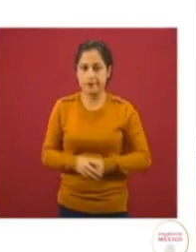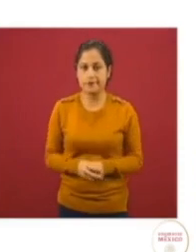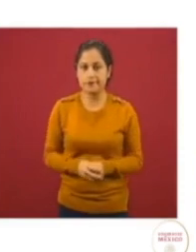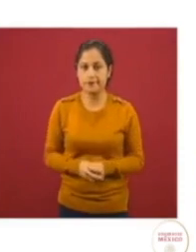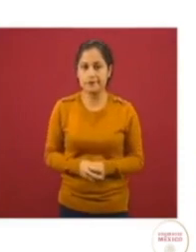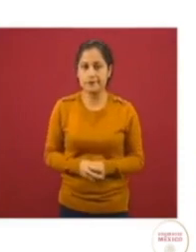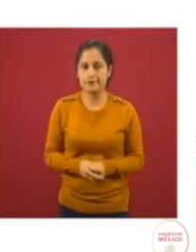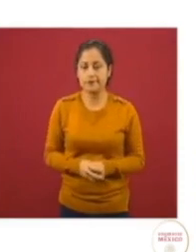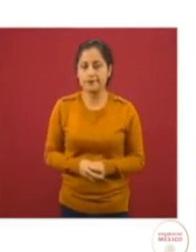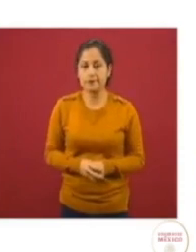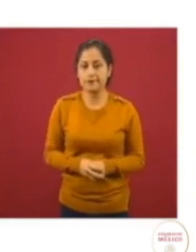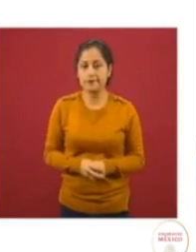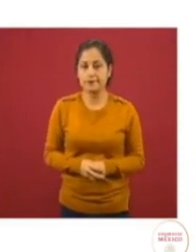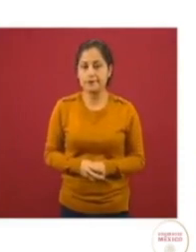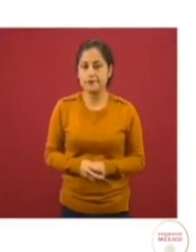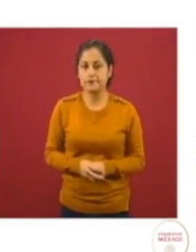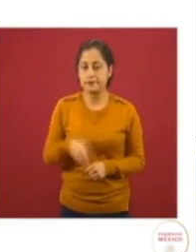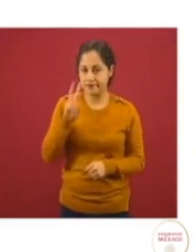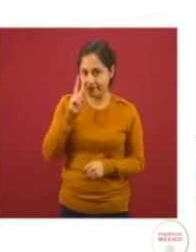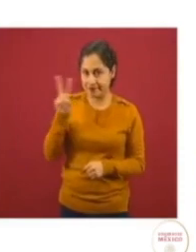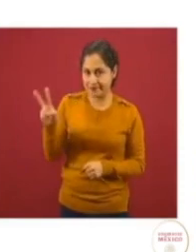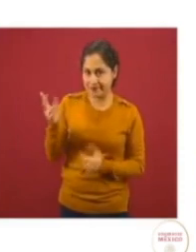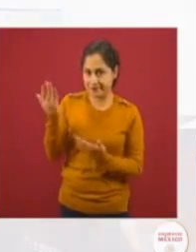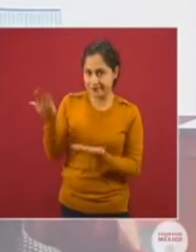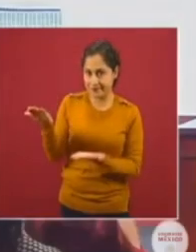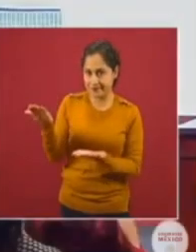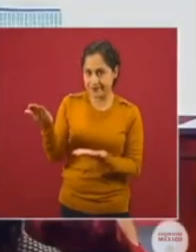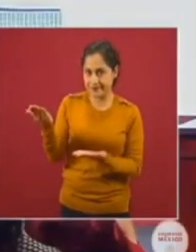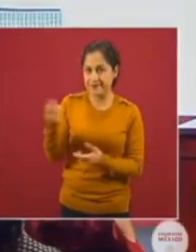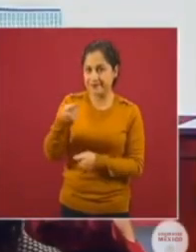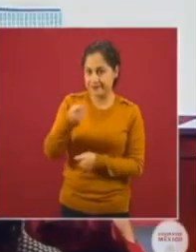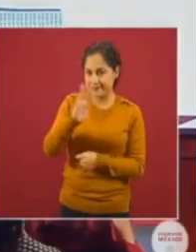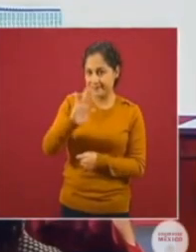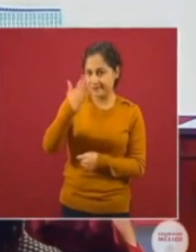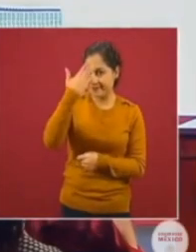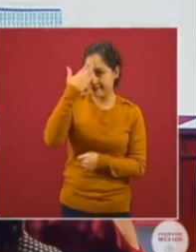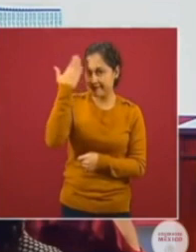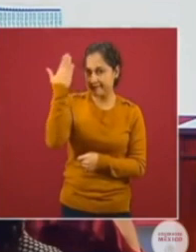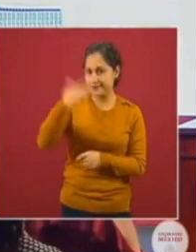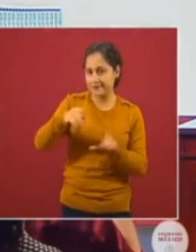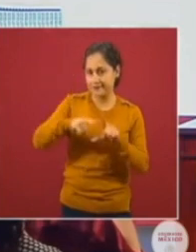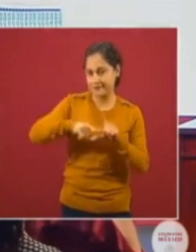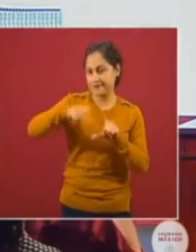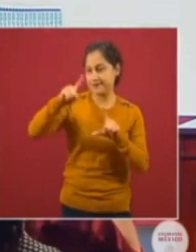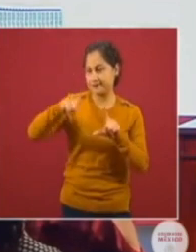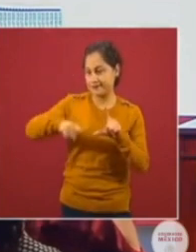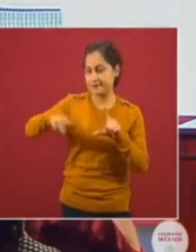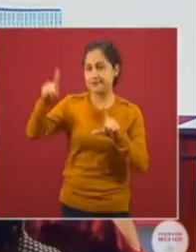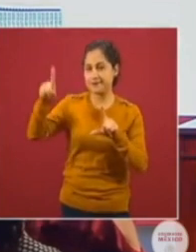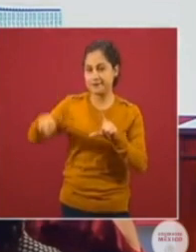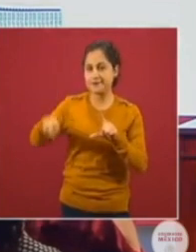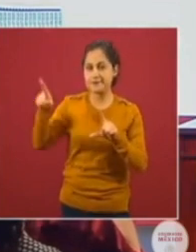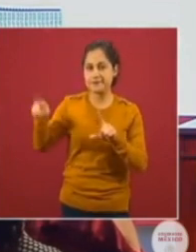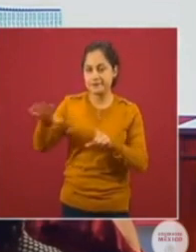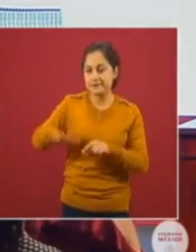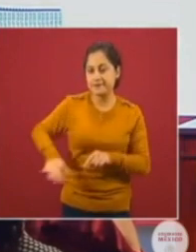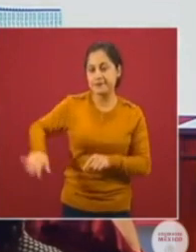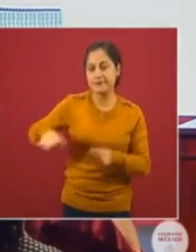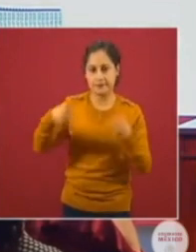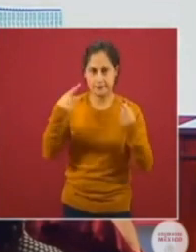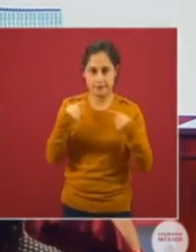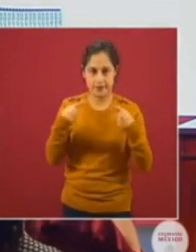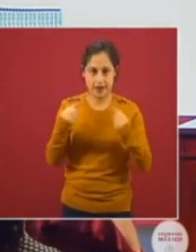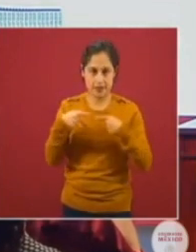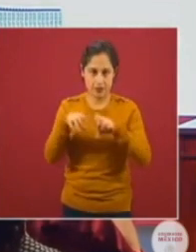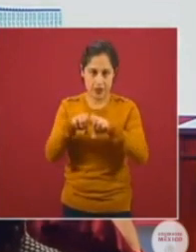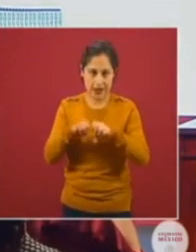Aquí lo que vemos es la curva epidémica. Ya conocen ustedes bien las proyecciones o las predicciones que hacen estos fabulosos